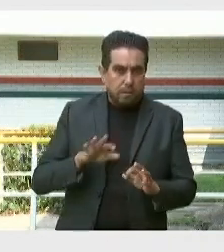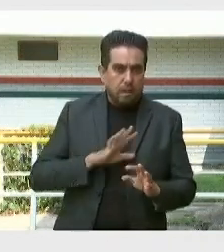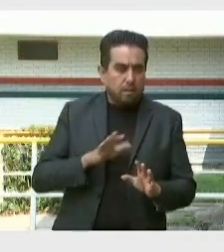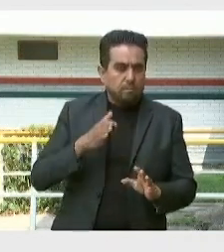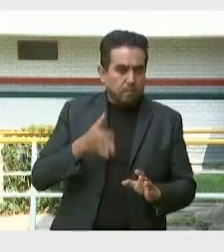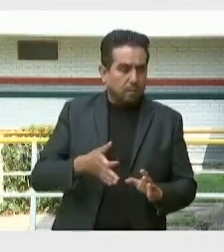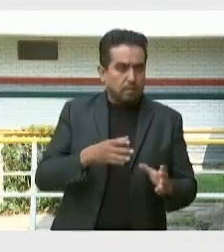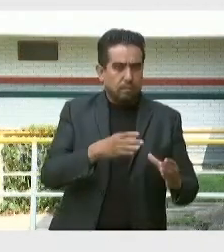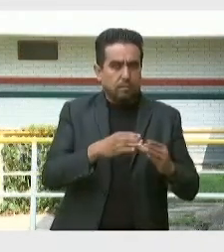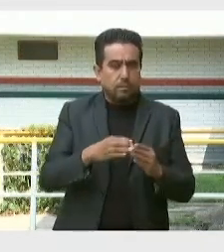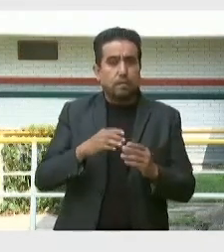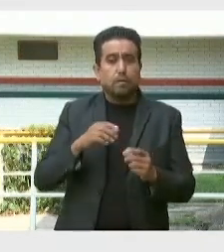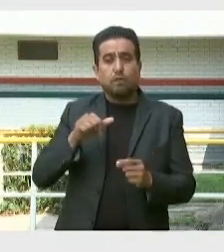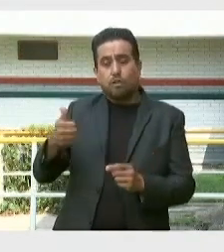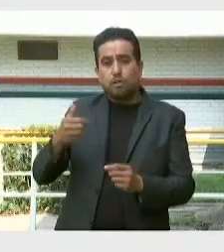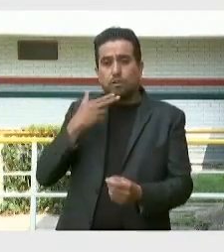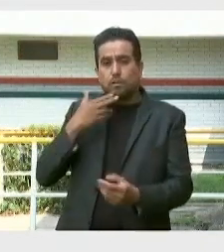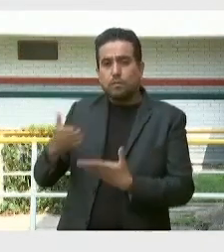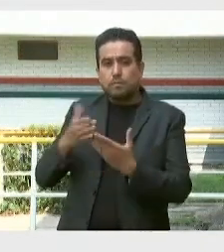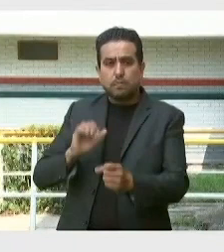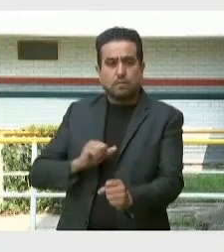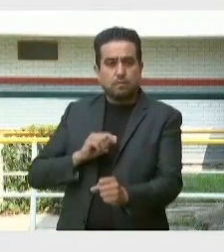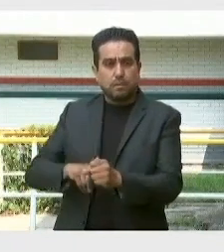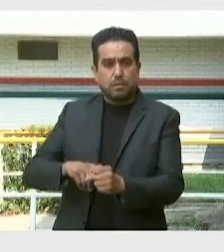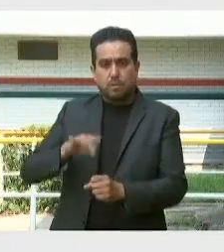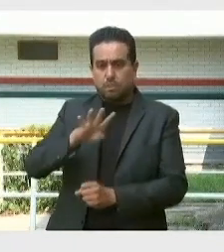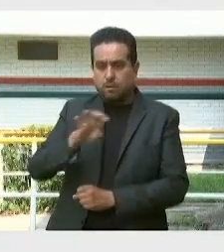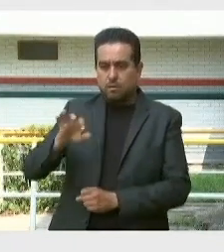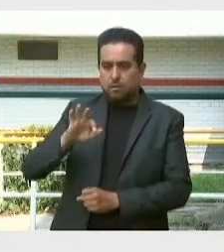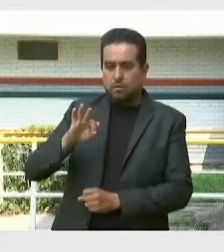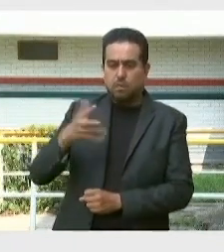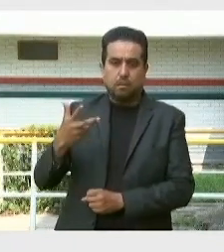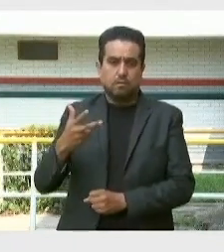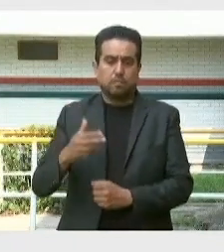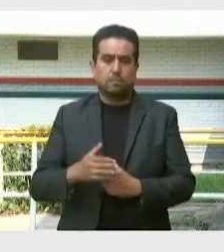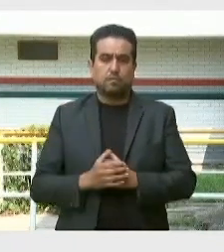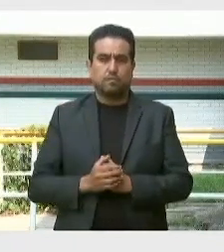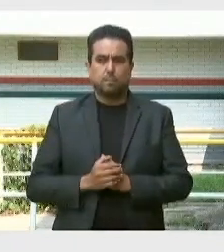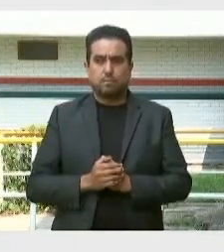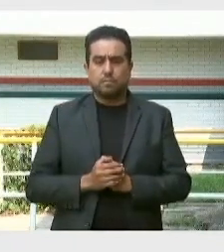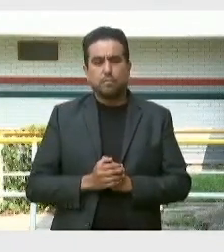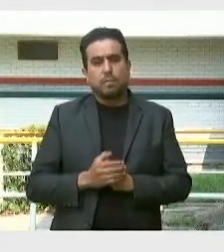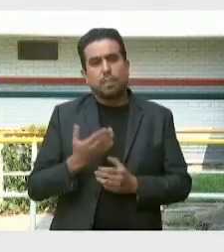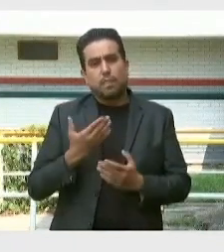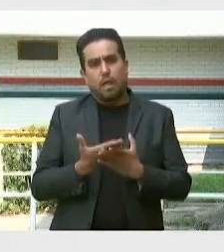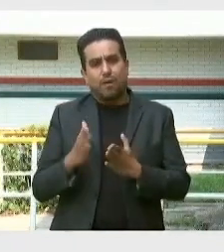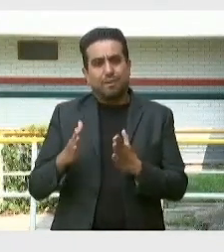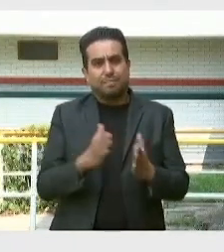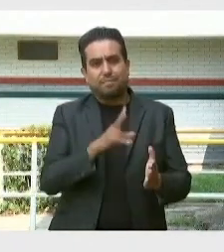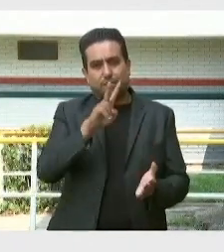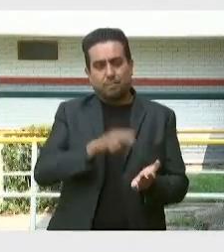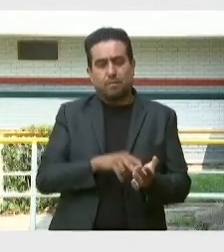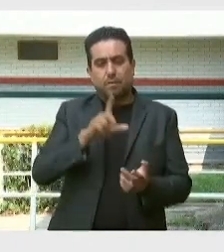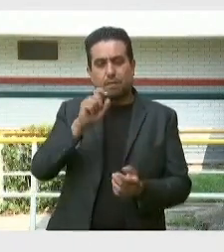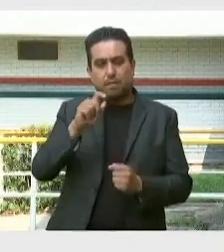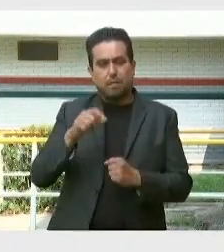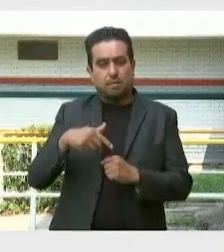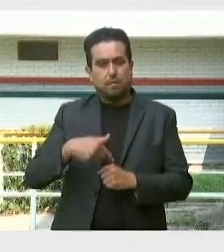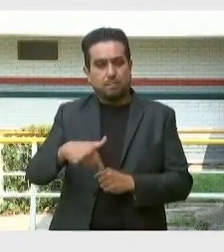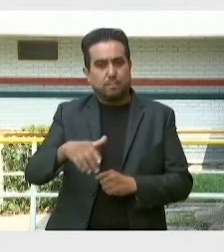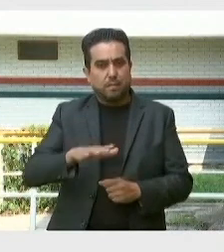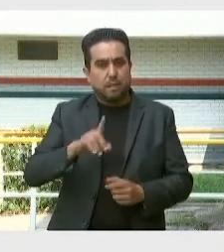través de servicios especializados y obras por terceros 448 ahora para el 2020 se tiene